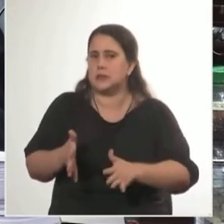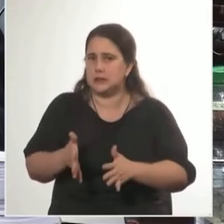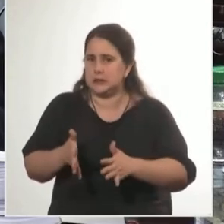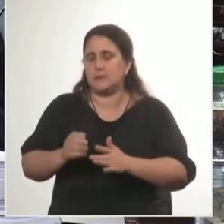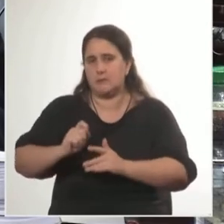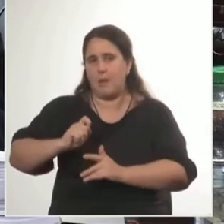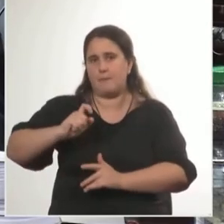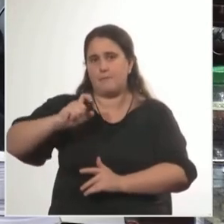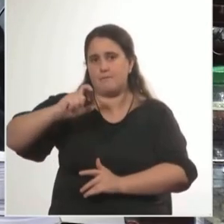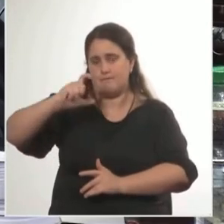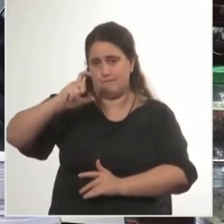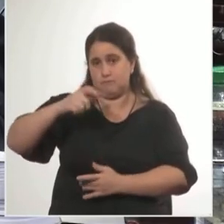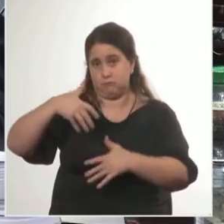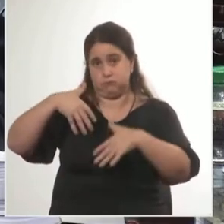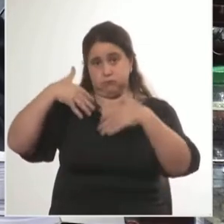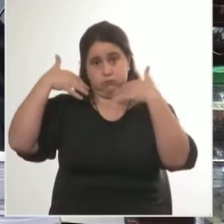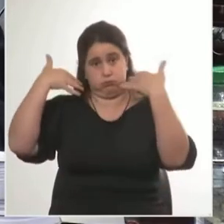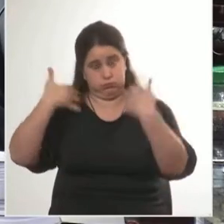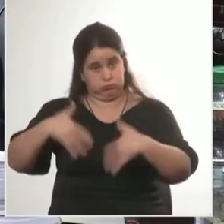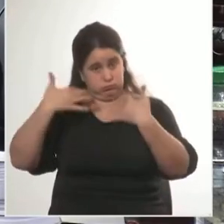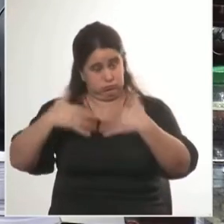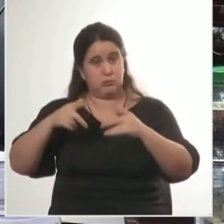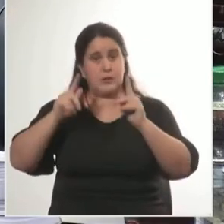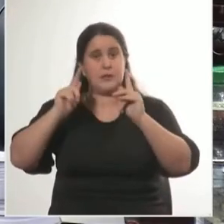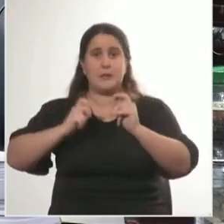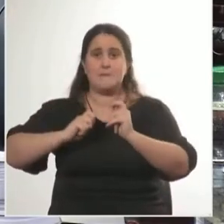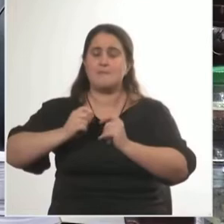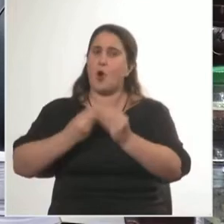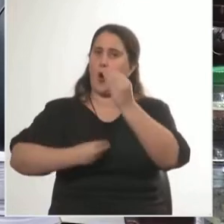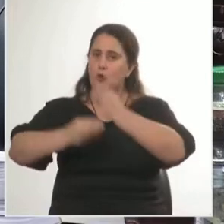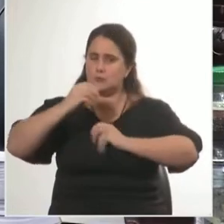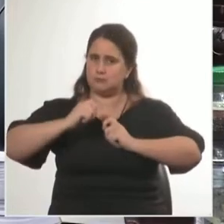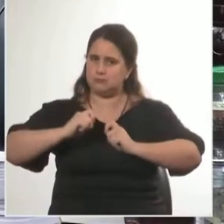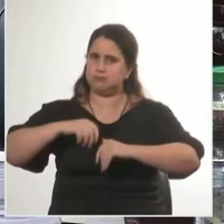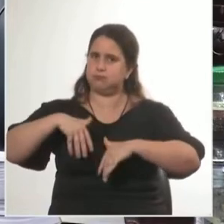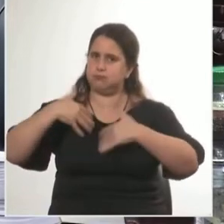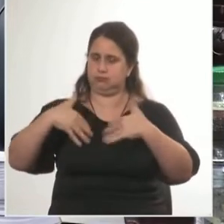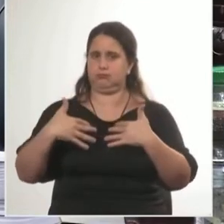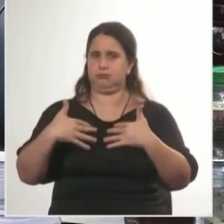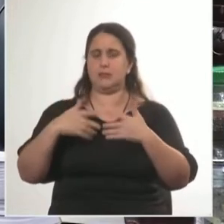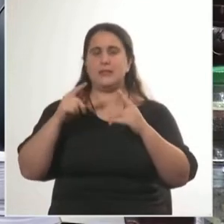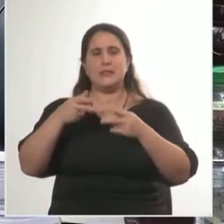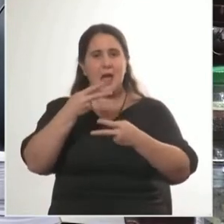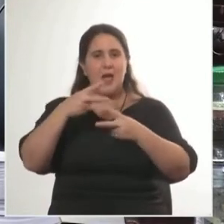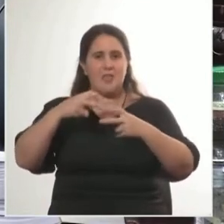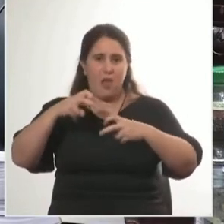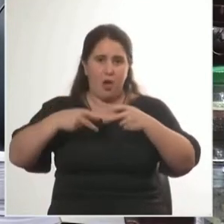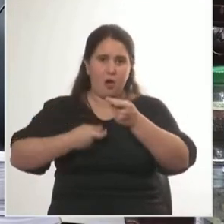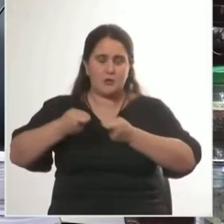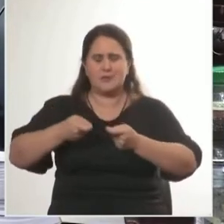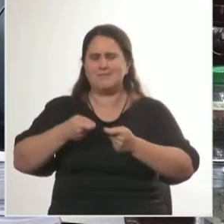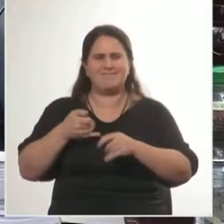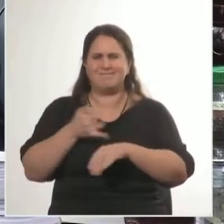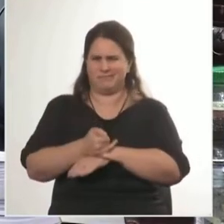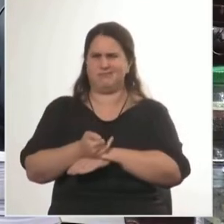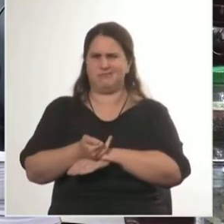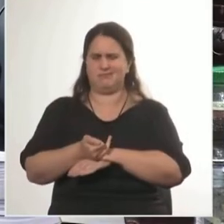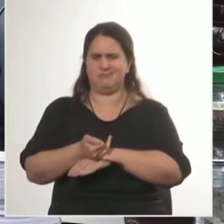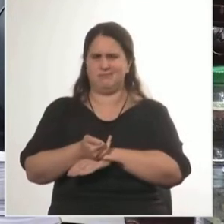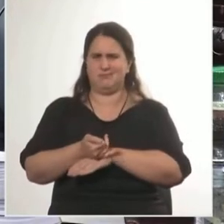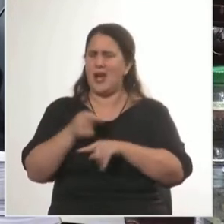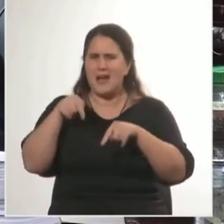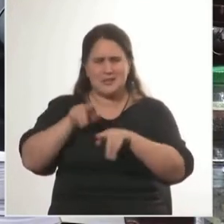un aumento importante y un nivel importante de consumo de los hogares. Y ese diagnóstico no es el correcto, no es lo que